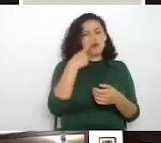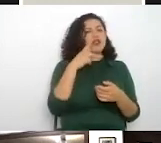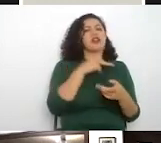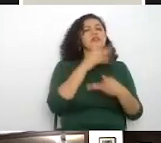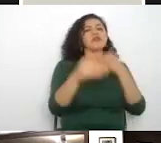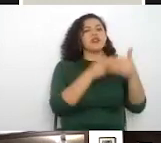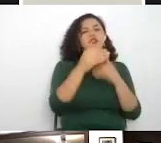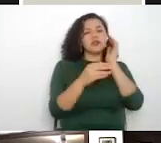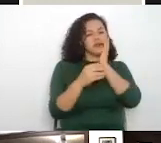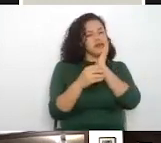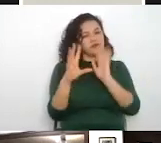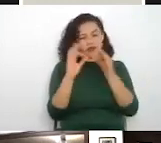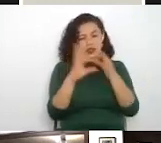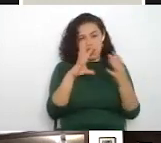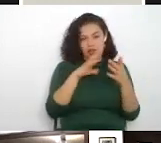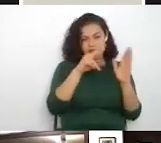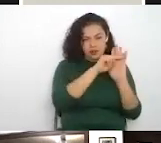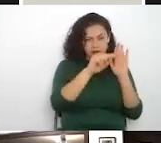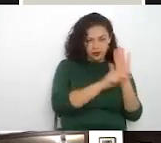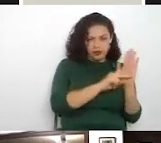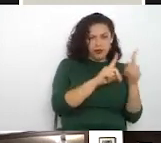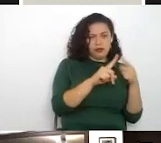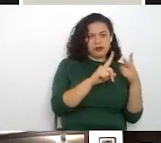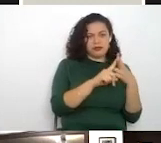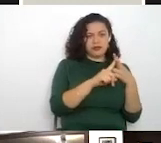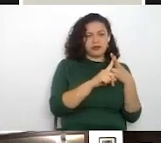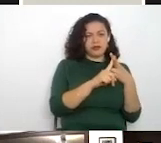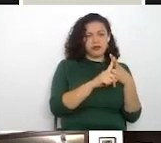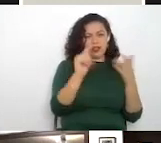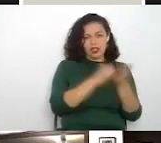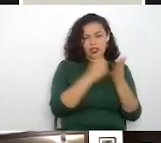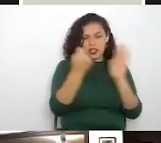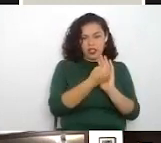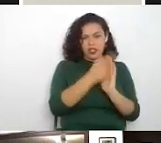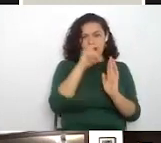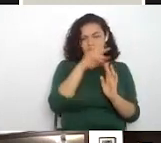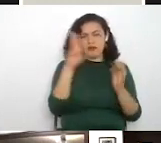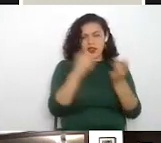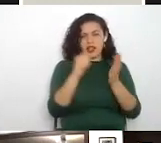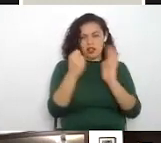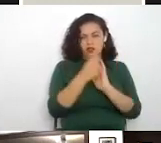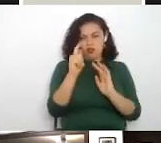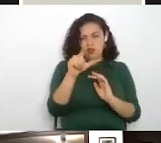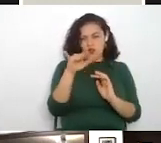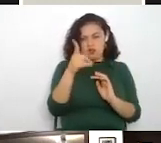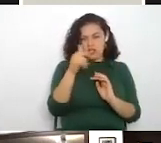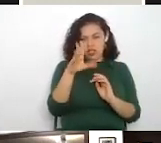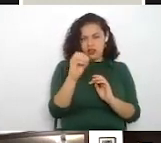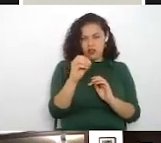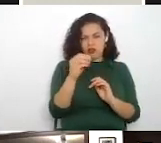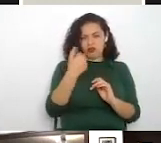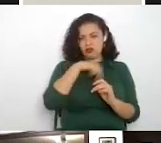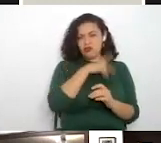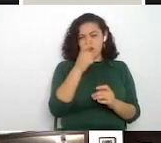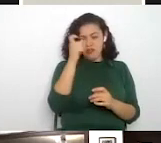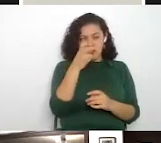procedimientos, tanto en aspectos normativos, técnicos y tecnológicos. Entonces, ¿cuándo vamos a hacer esto?